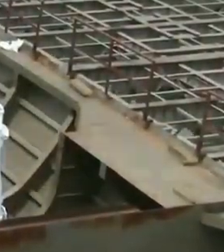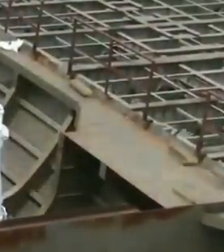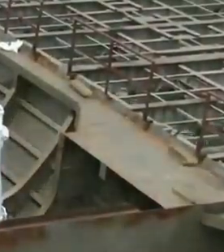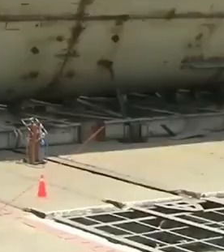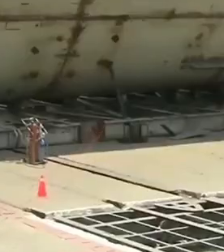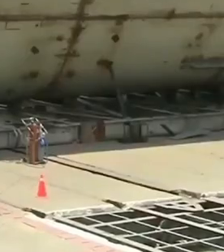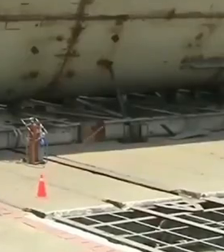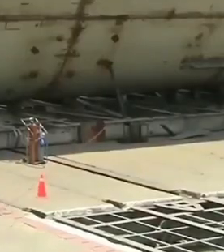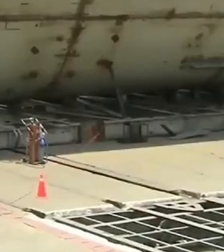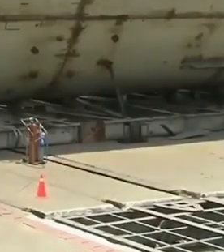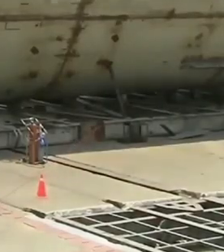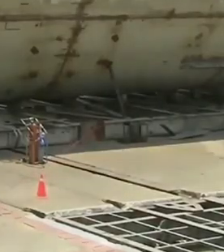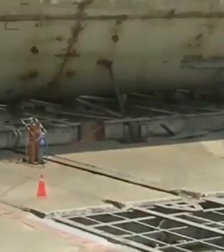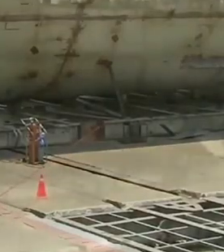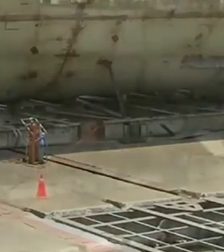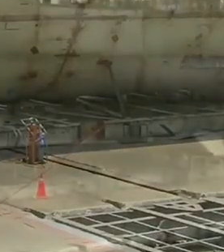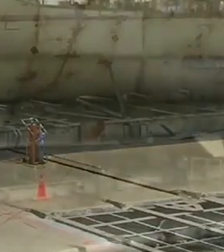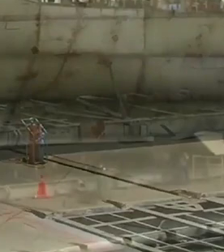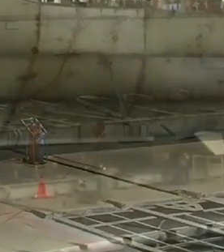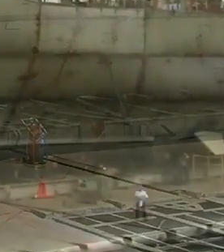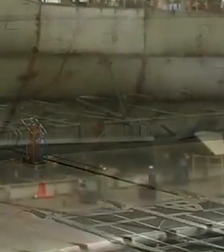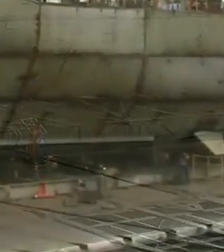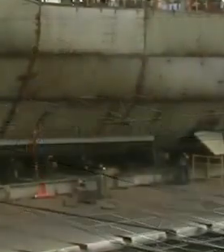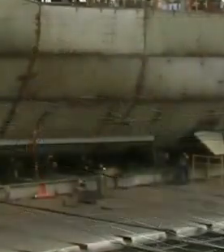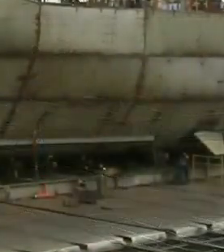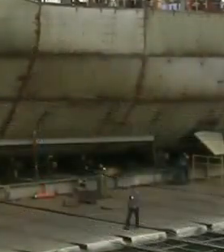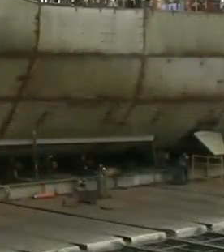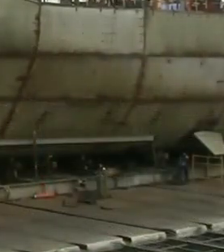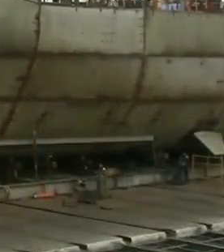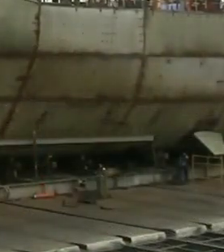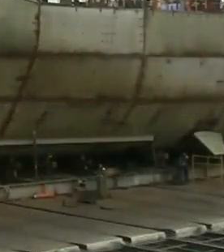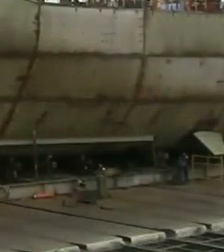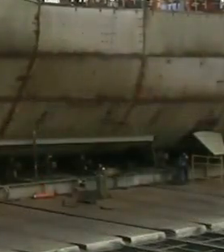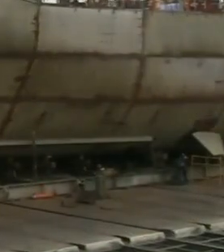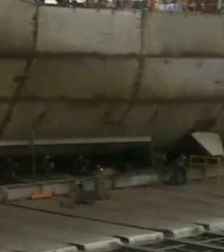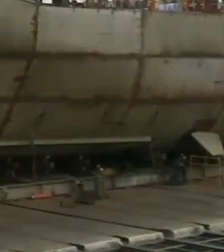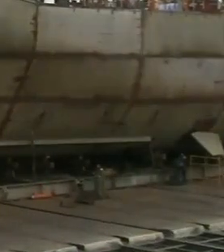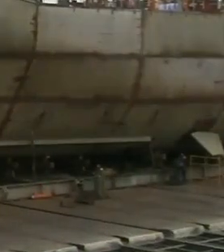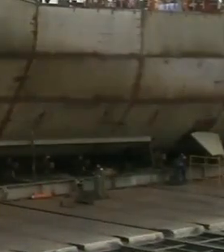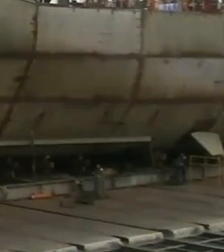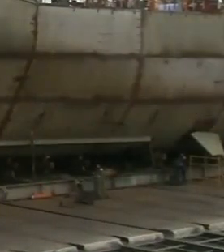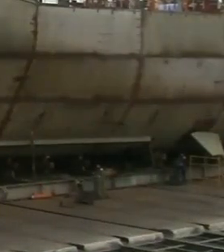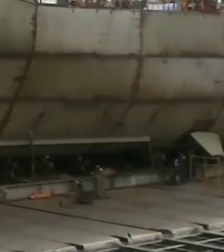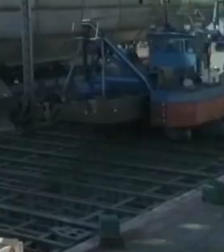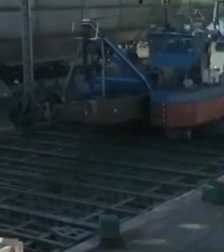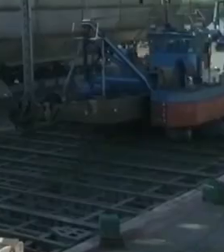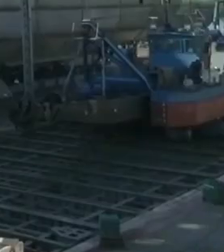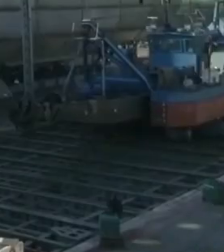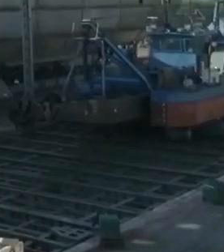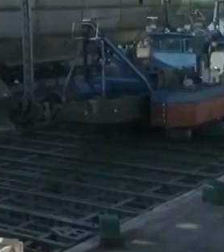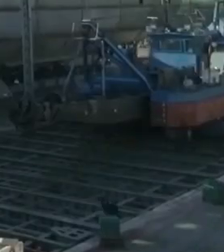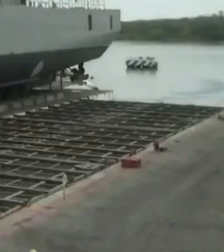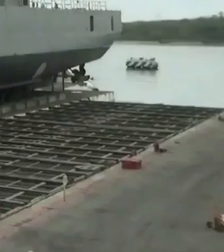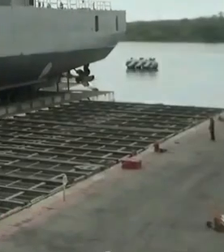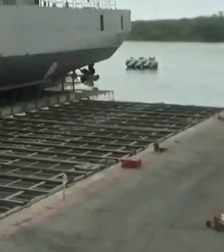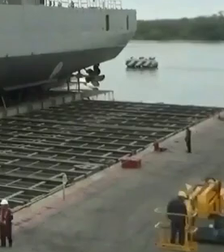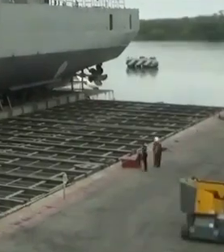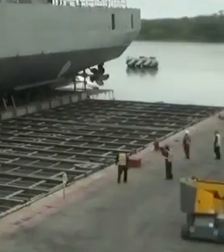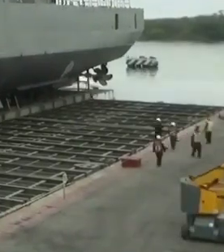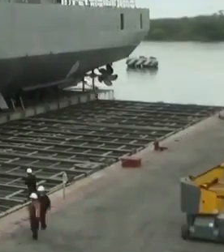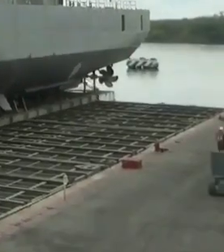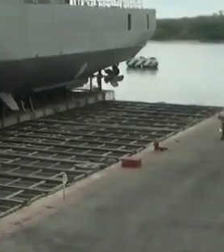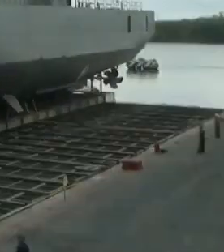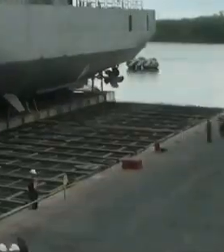se lleva el desarrollo, el alistamiento, la terminación de la construcción de la